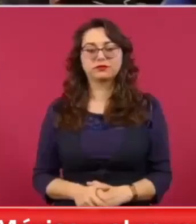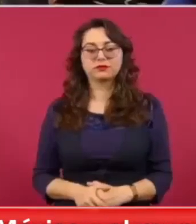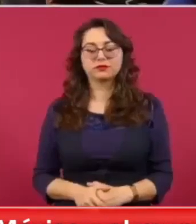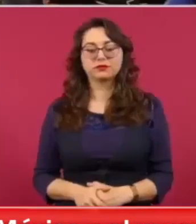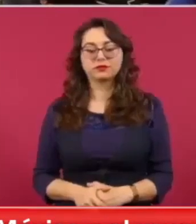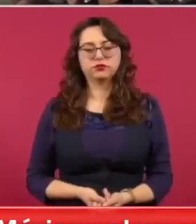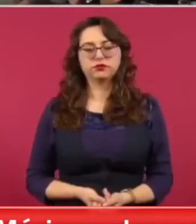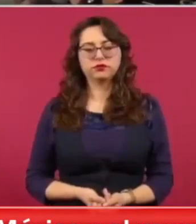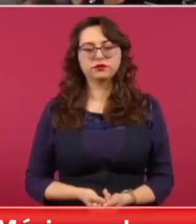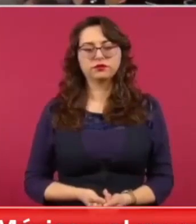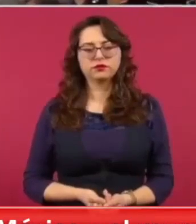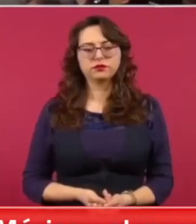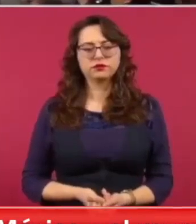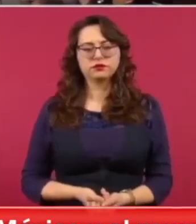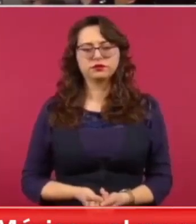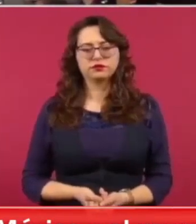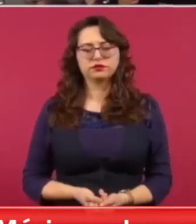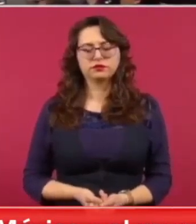enviaron estos